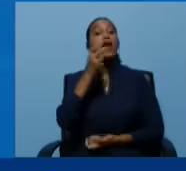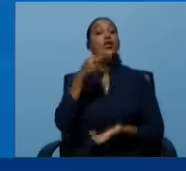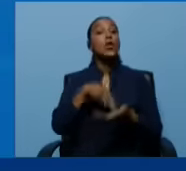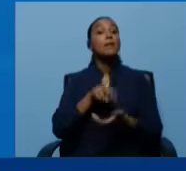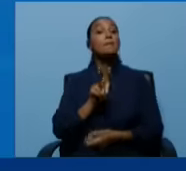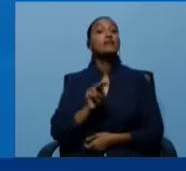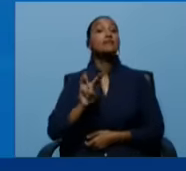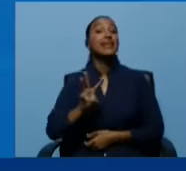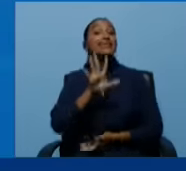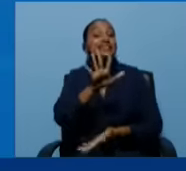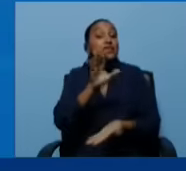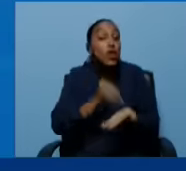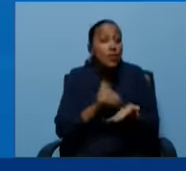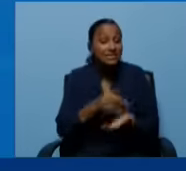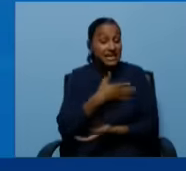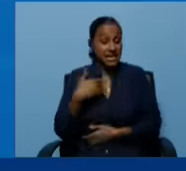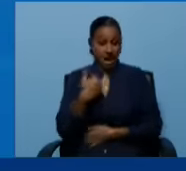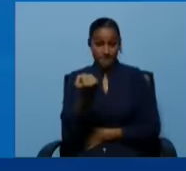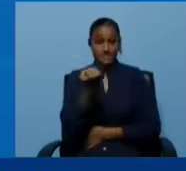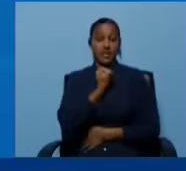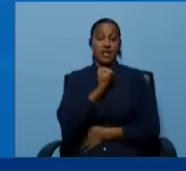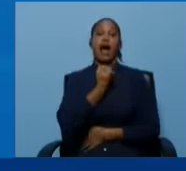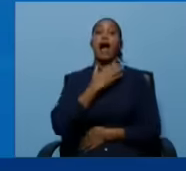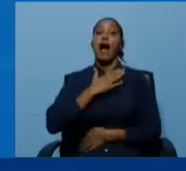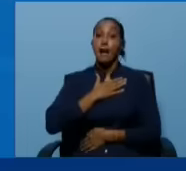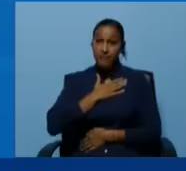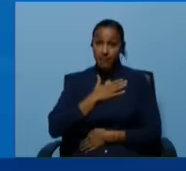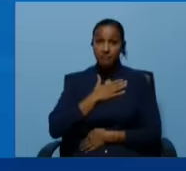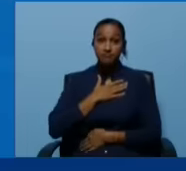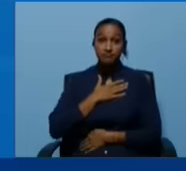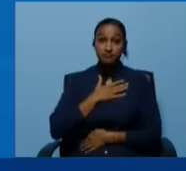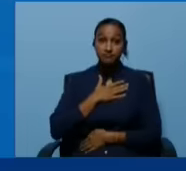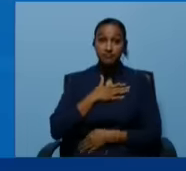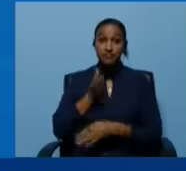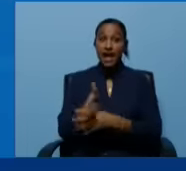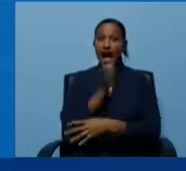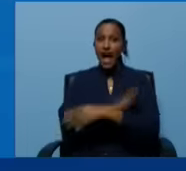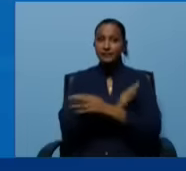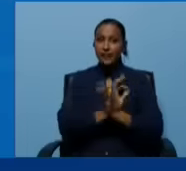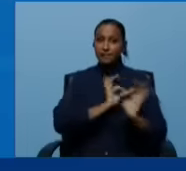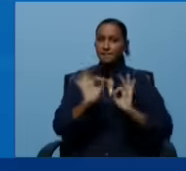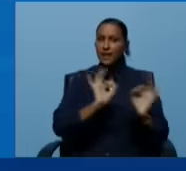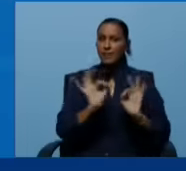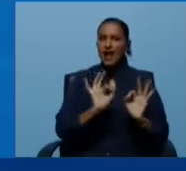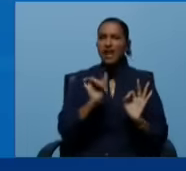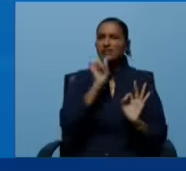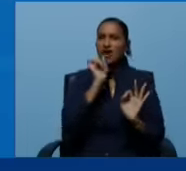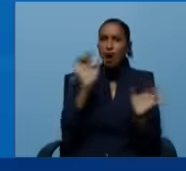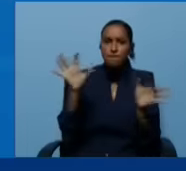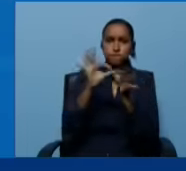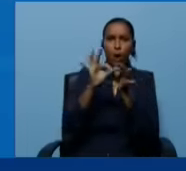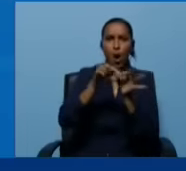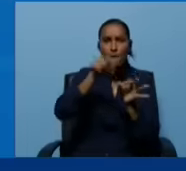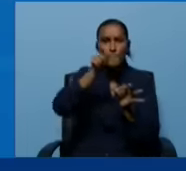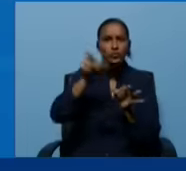2023. 5 veces trataron de matarme. Conspiraciones preparadas por ellos desde Colombia.